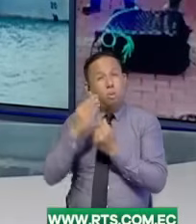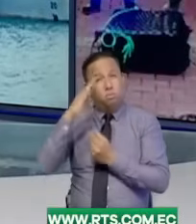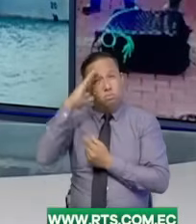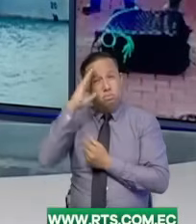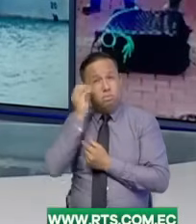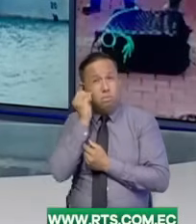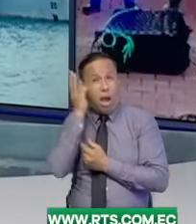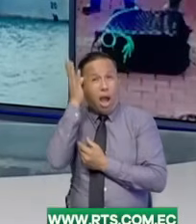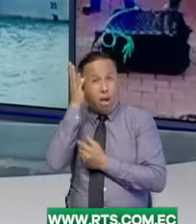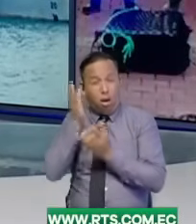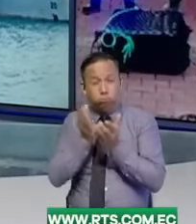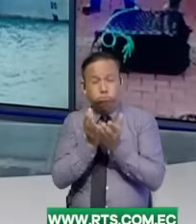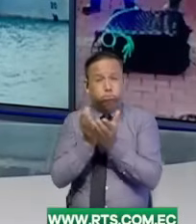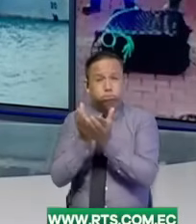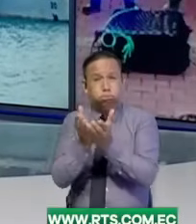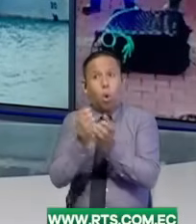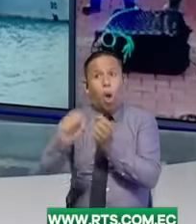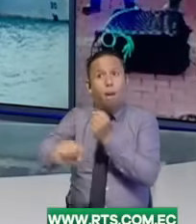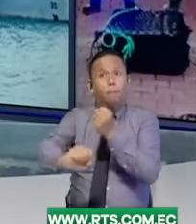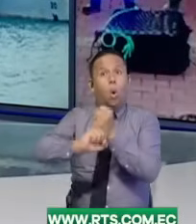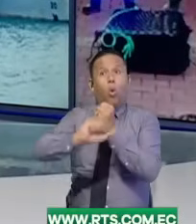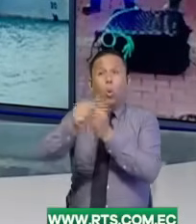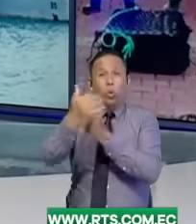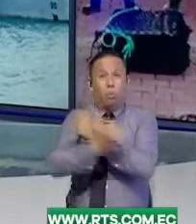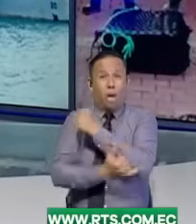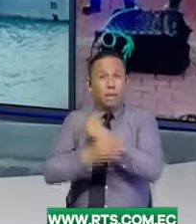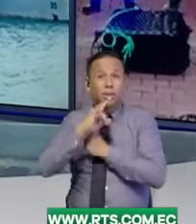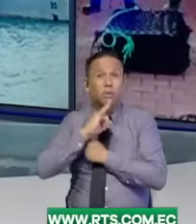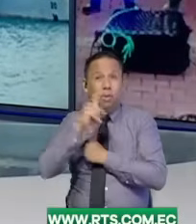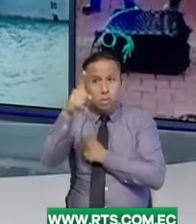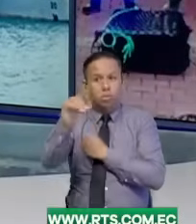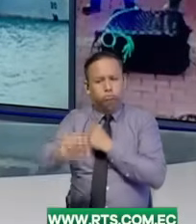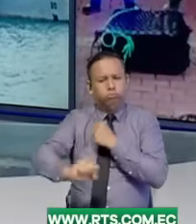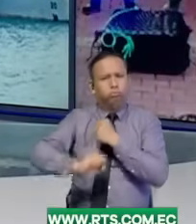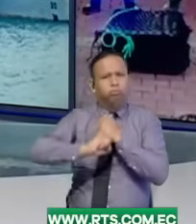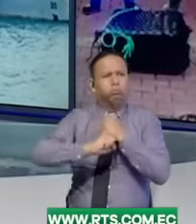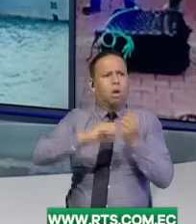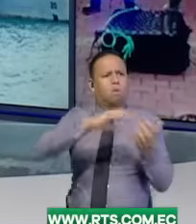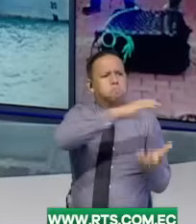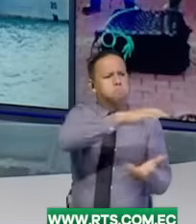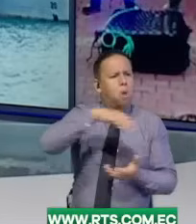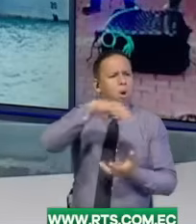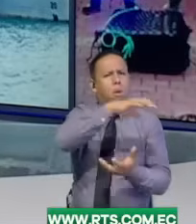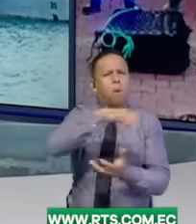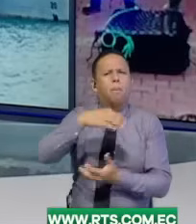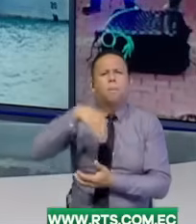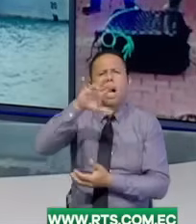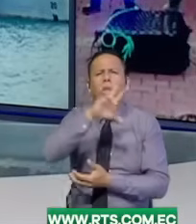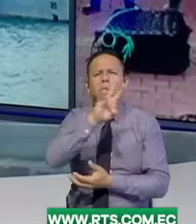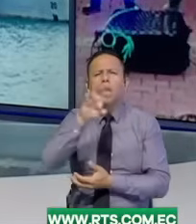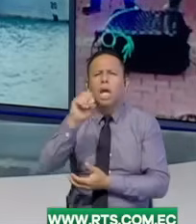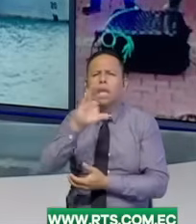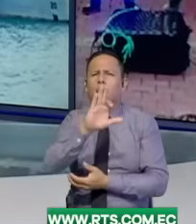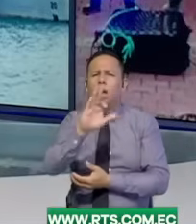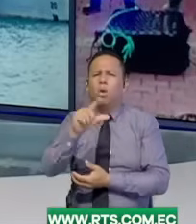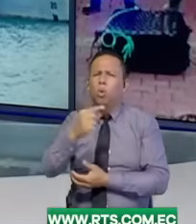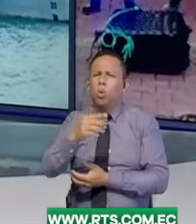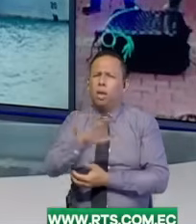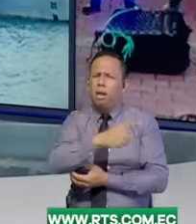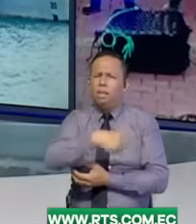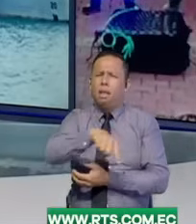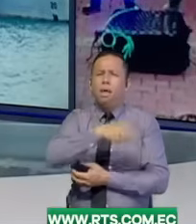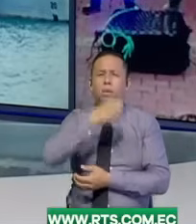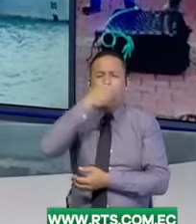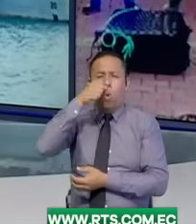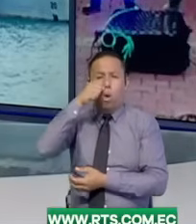otros países como Estados Unidos, ha decomisado más de 70 toneladas de droga. En este contexto, el comandante general negó